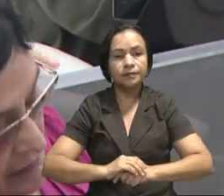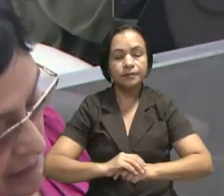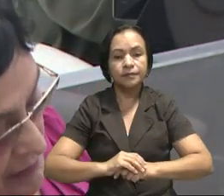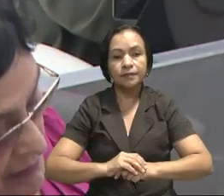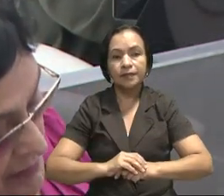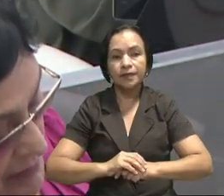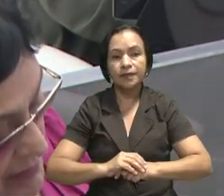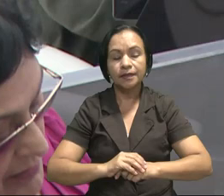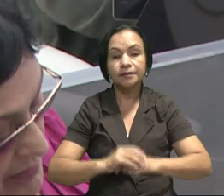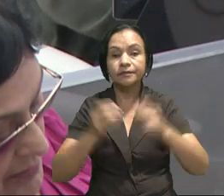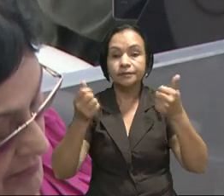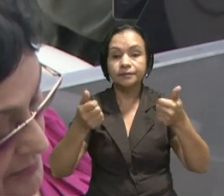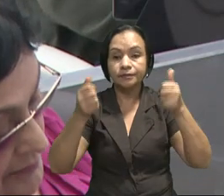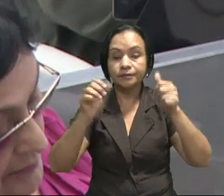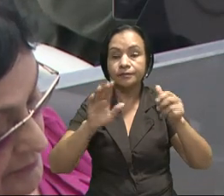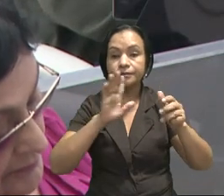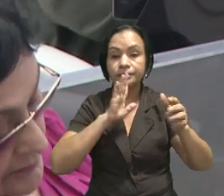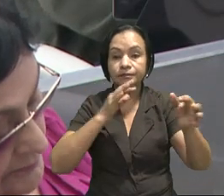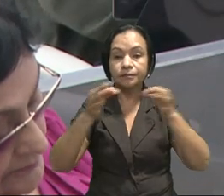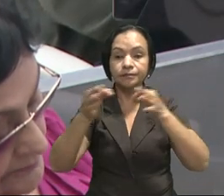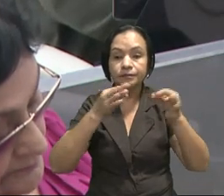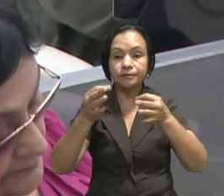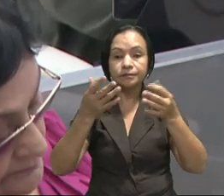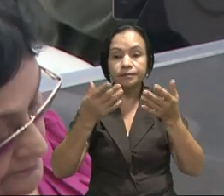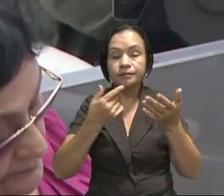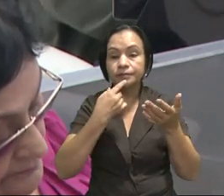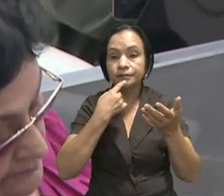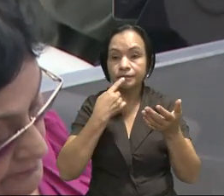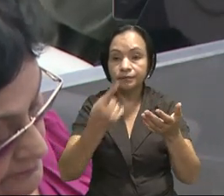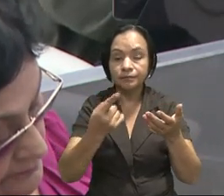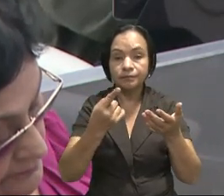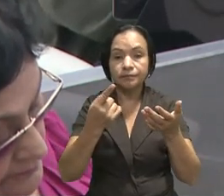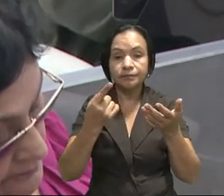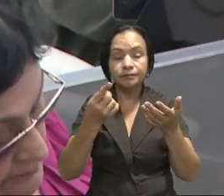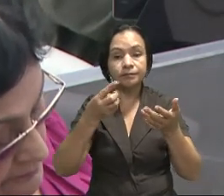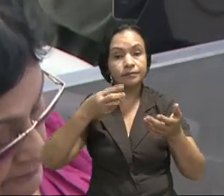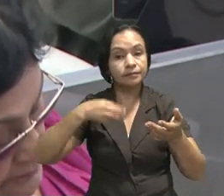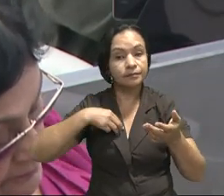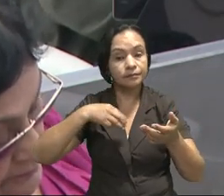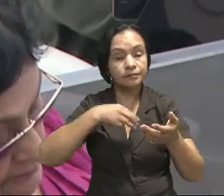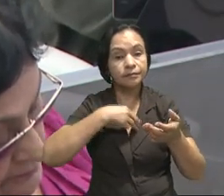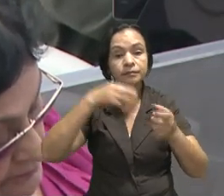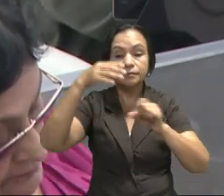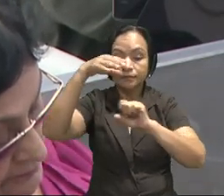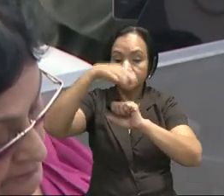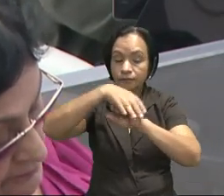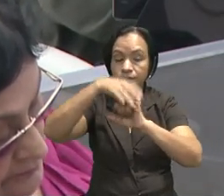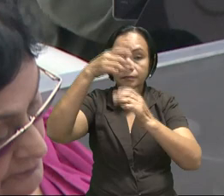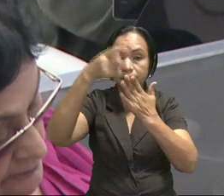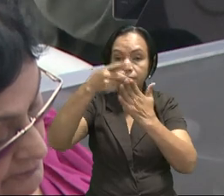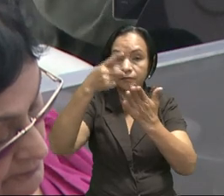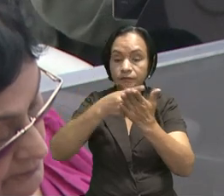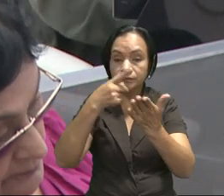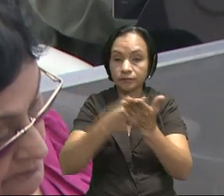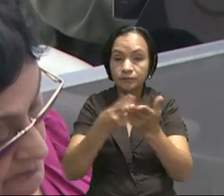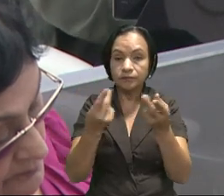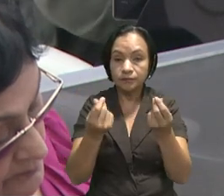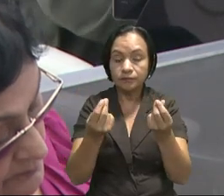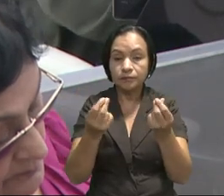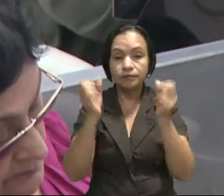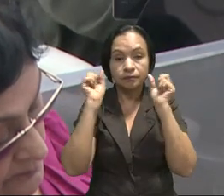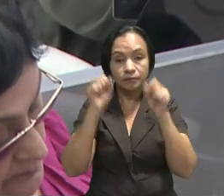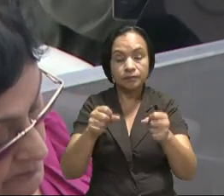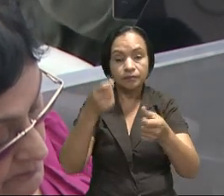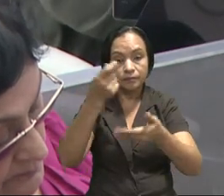Valga entonces la aclaración para sostener que los miembros de la Comisión de Producción, Economía y Presupuesto,